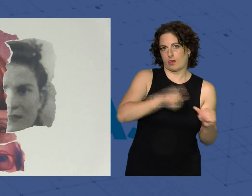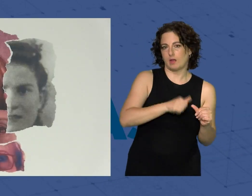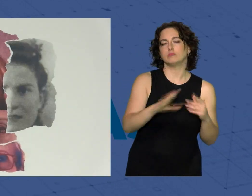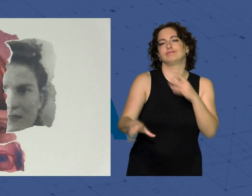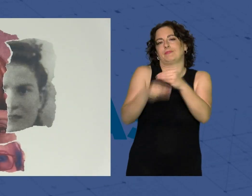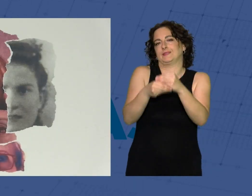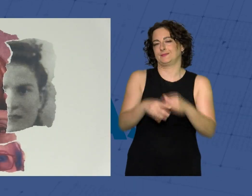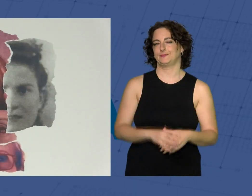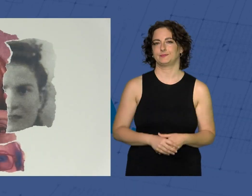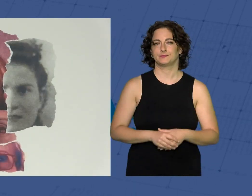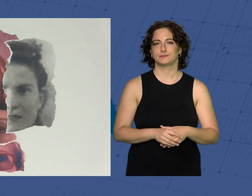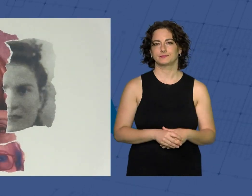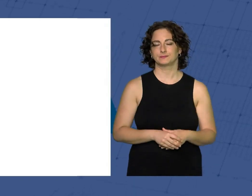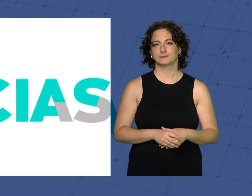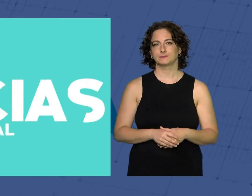provincia.